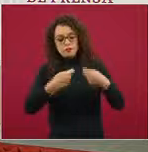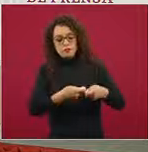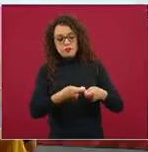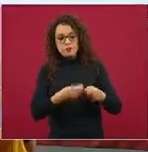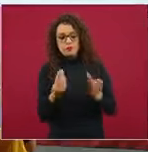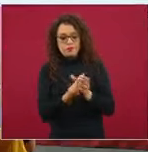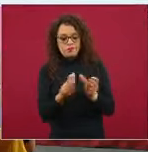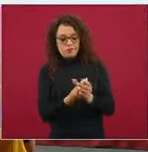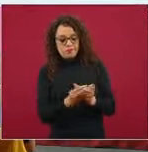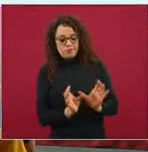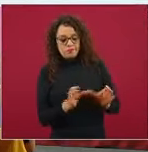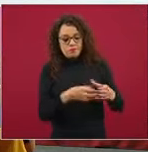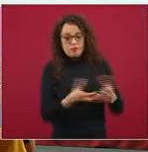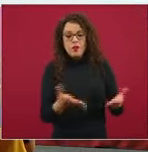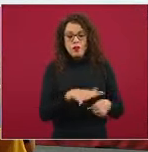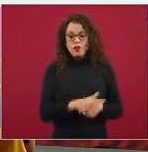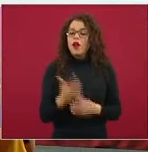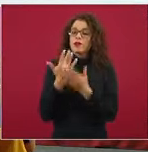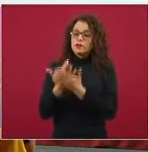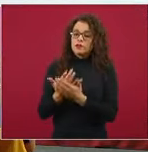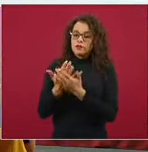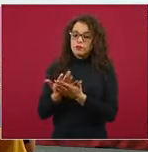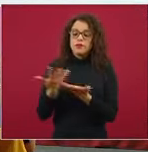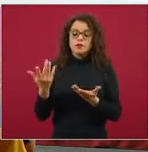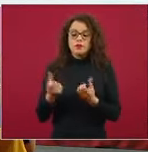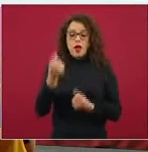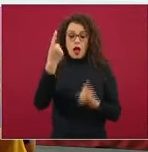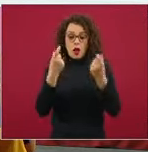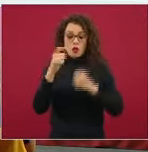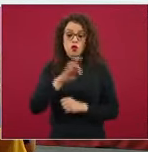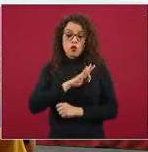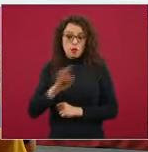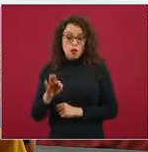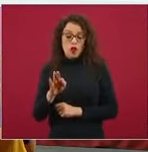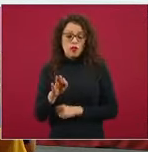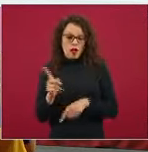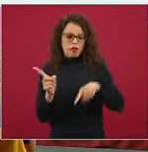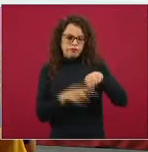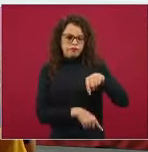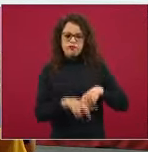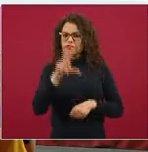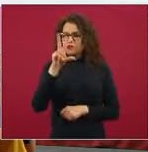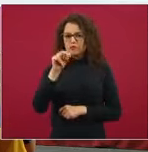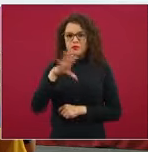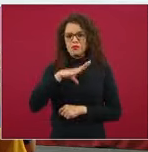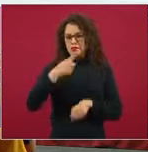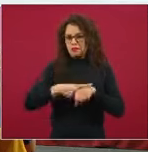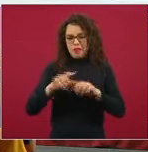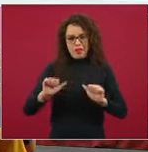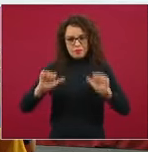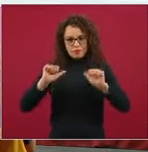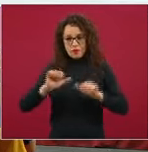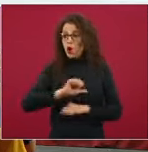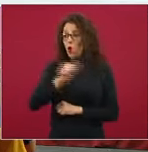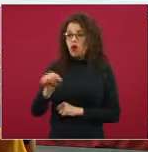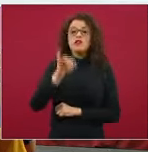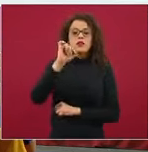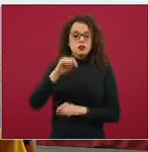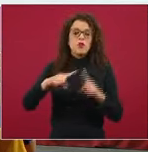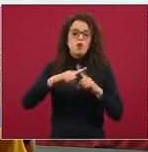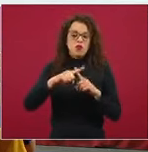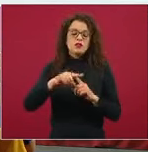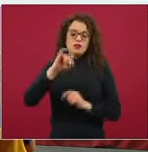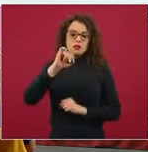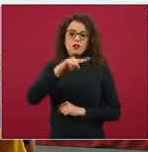la obtengamos, algunos de ellos podrán ser descartados, pero otros serán también clasificados como casos confirmados, se irán sumando a